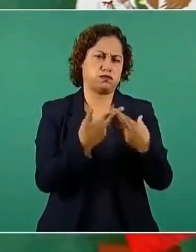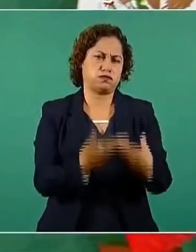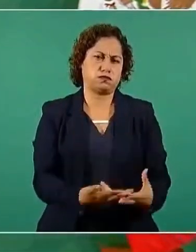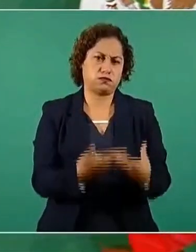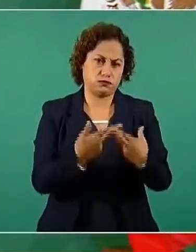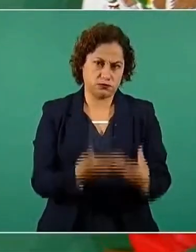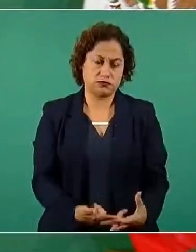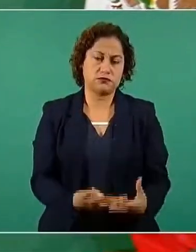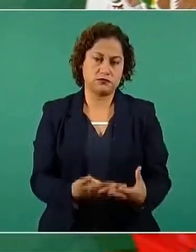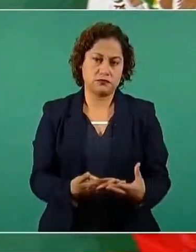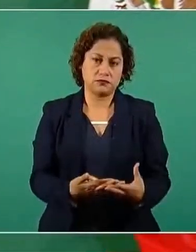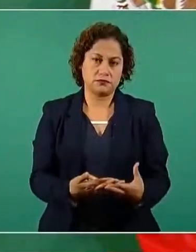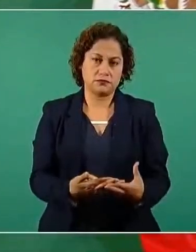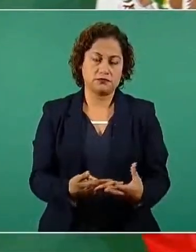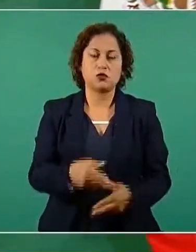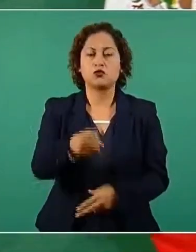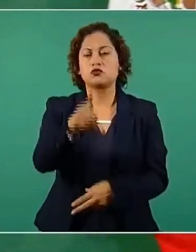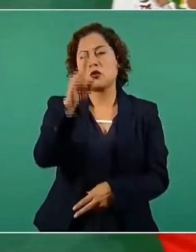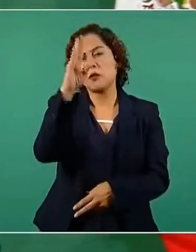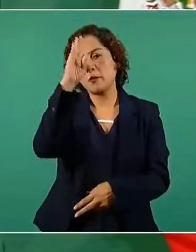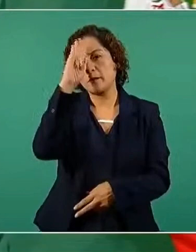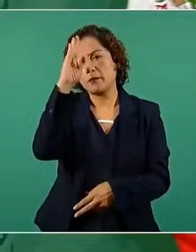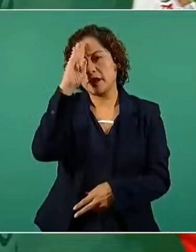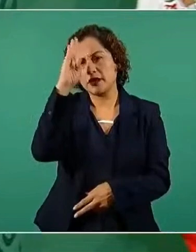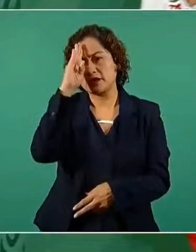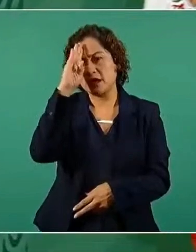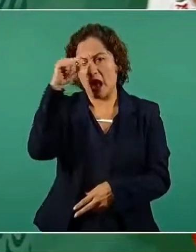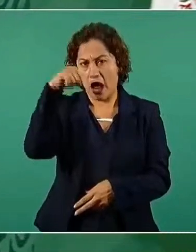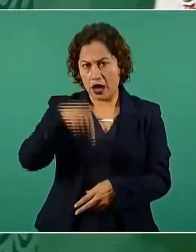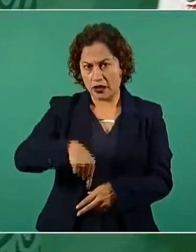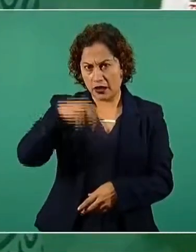de que eran bárbaros